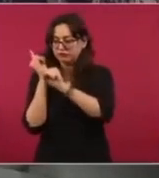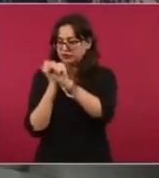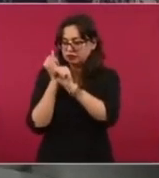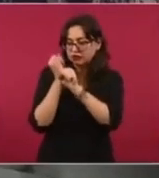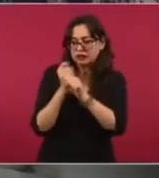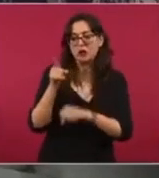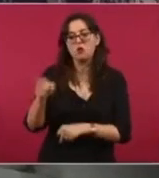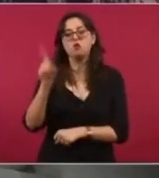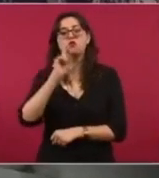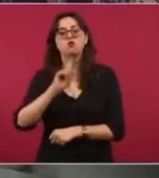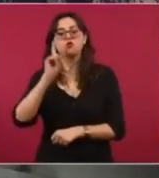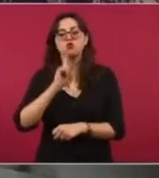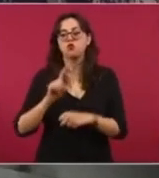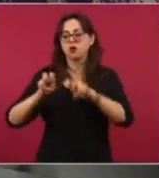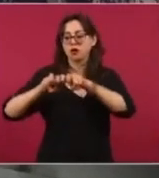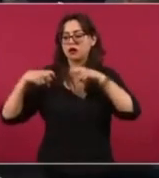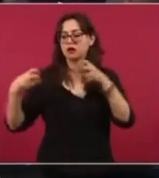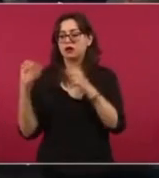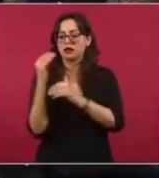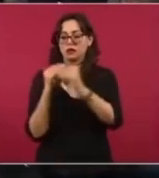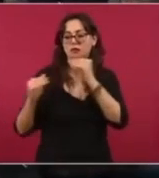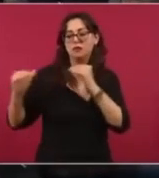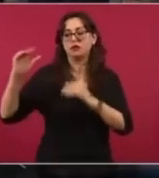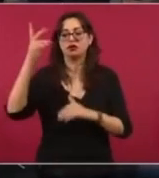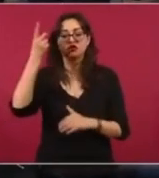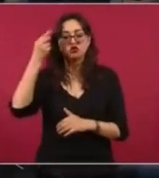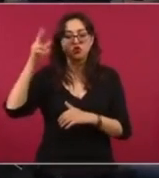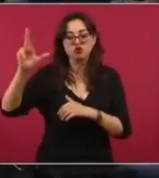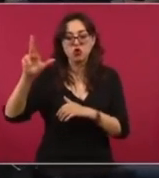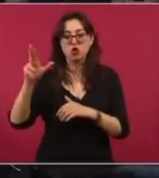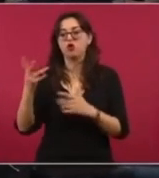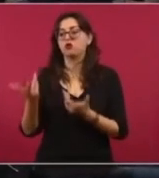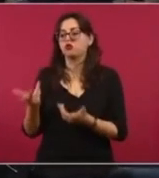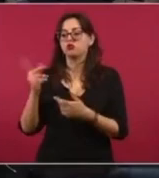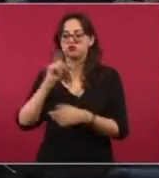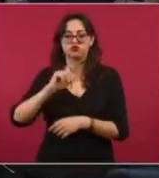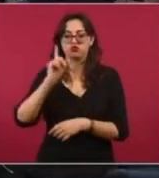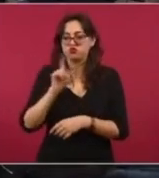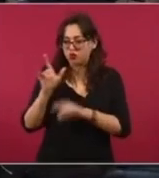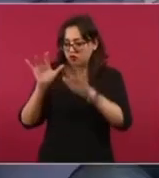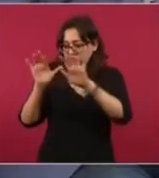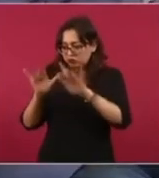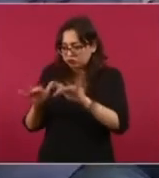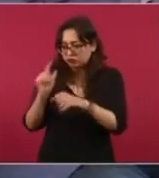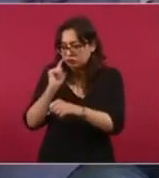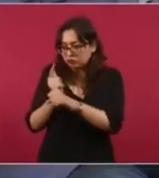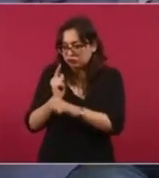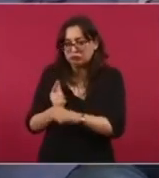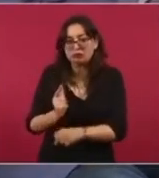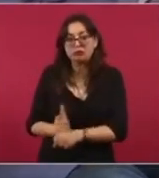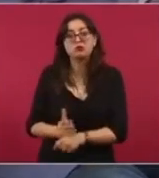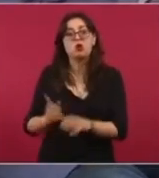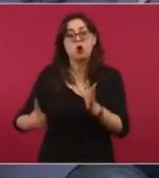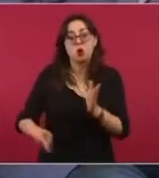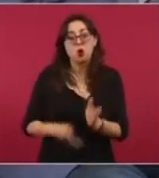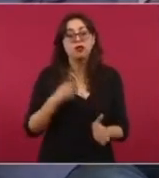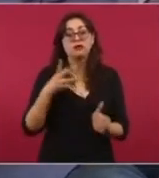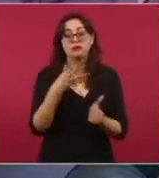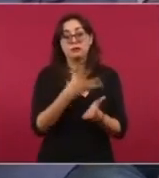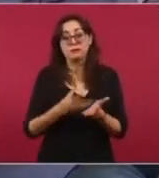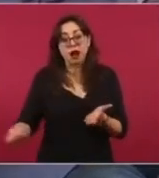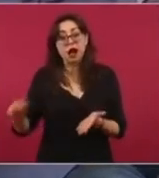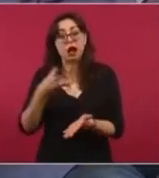la tesis de doctorado de la ministra, en la que nuevamente se vuelve a identificar pues este patrón de copias, de